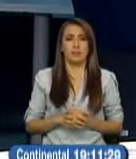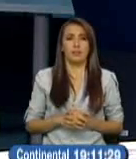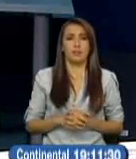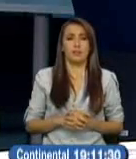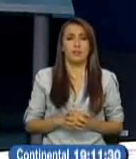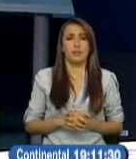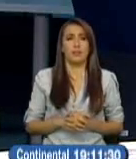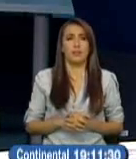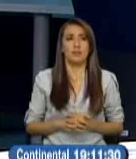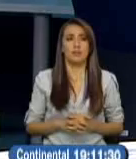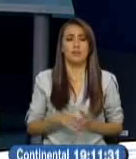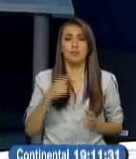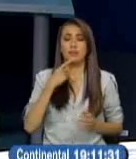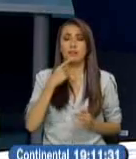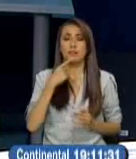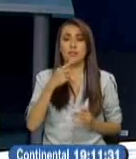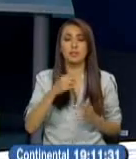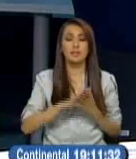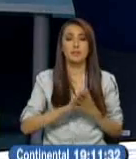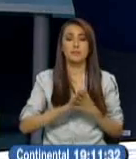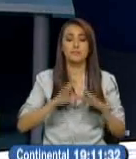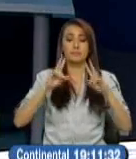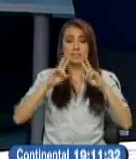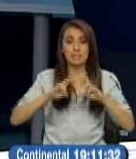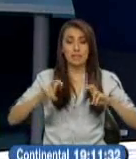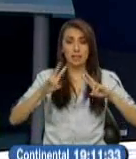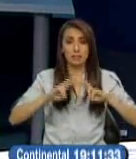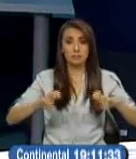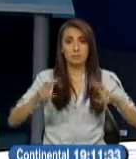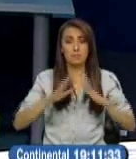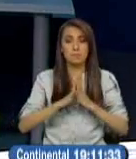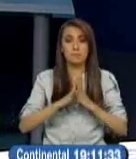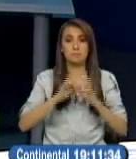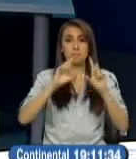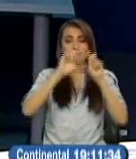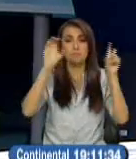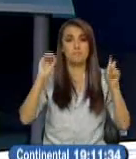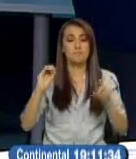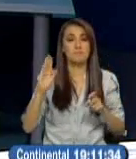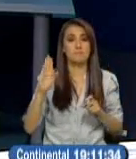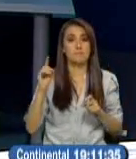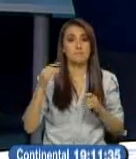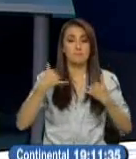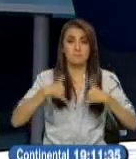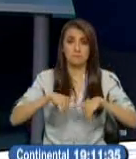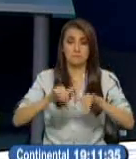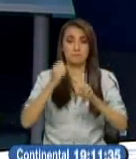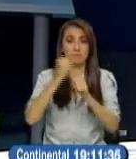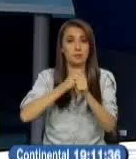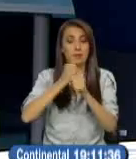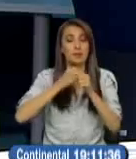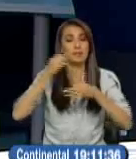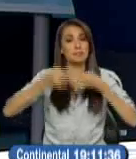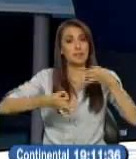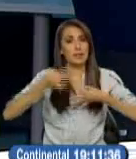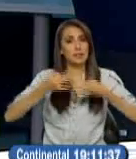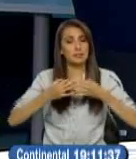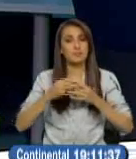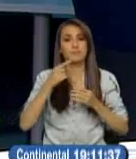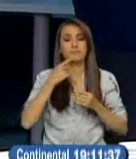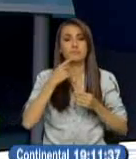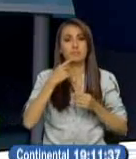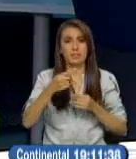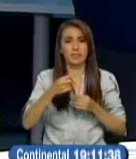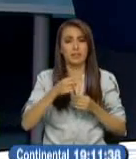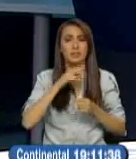evitar precisamente la politización de las investigaciones sobre el caso Odebrecht para no entorpecer el trabajo de la Fiscalía, coincide un jurista y